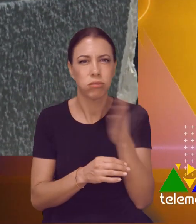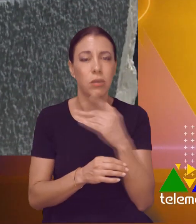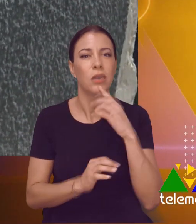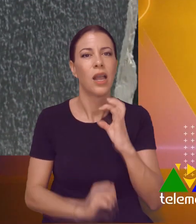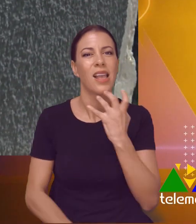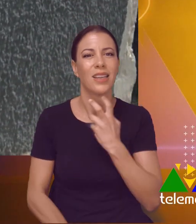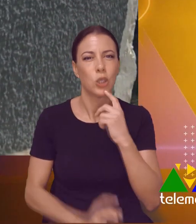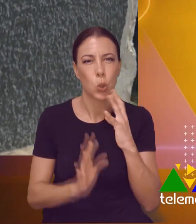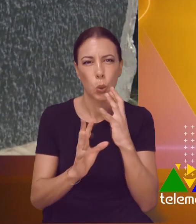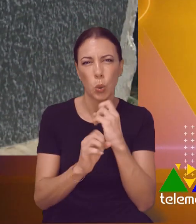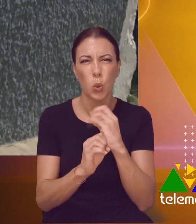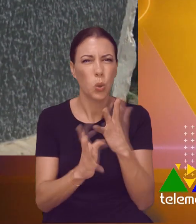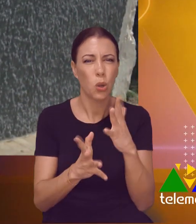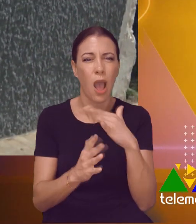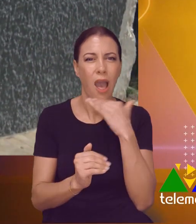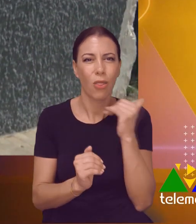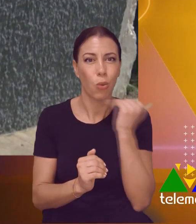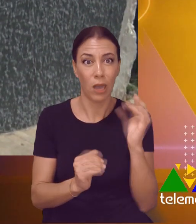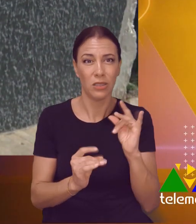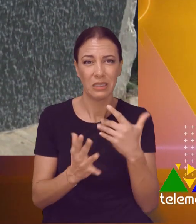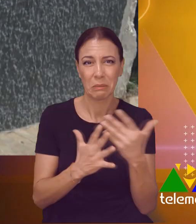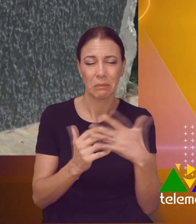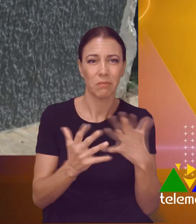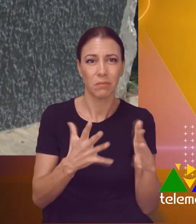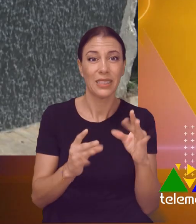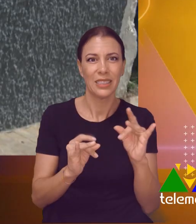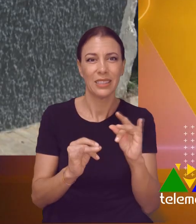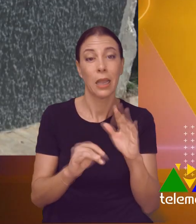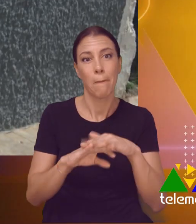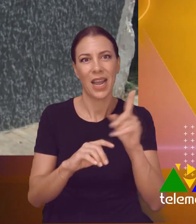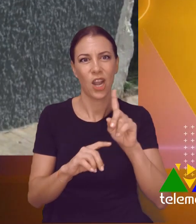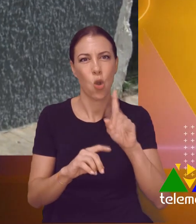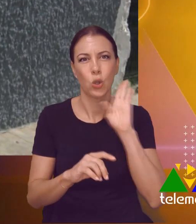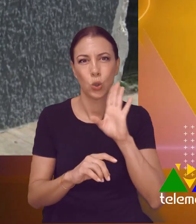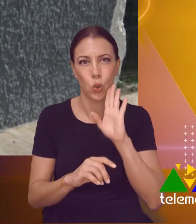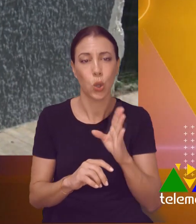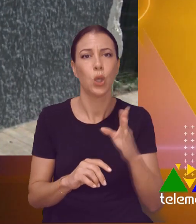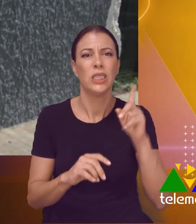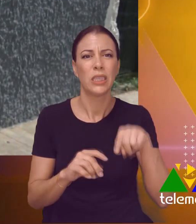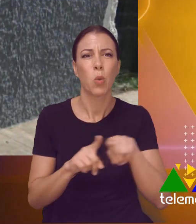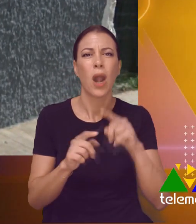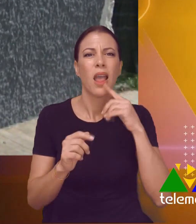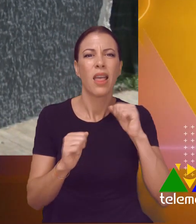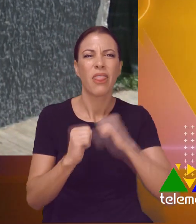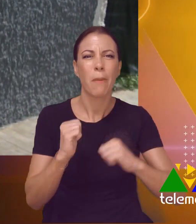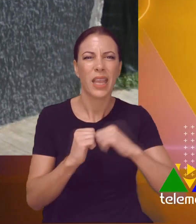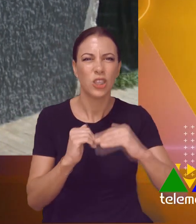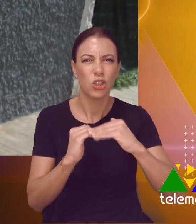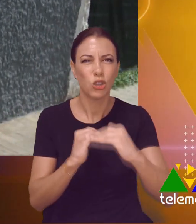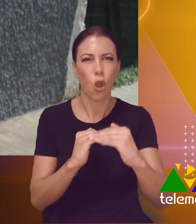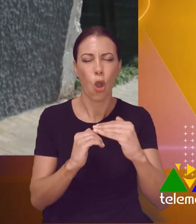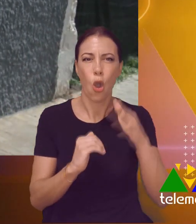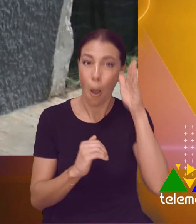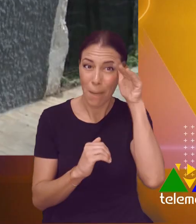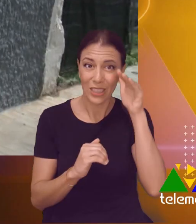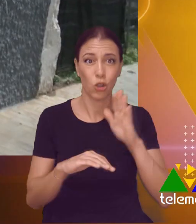pintaba en ese color gris azulado. Sí, que se además utiliza, se cambiaba, se echaba como una grava basta, basta, un poco ¿no? basta, un cemento basto, una mezcla basta